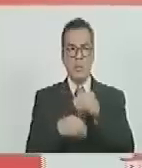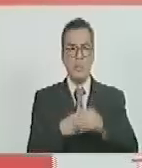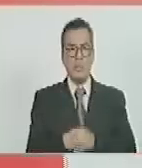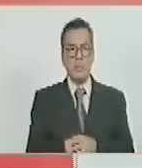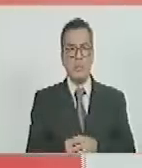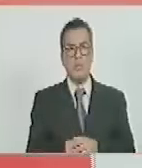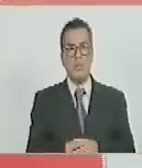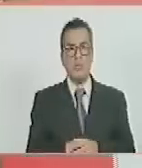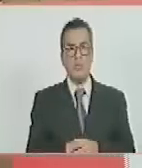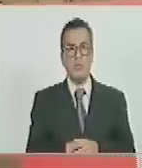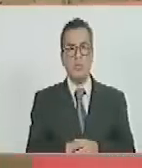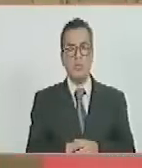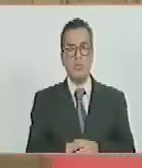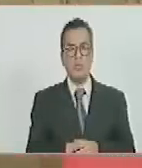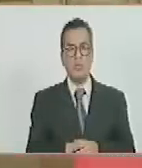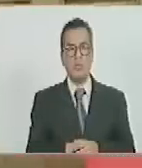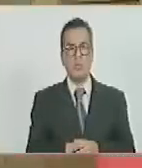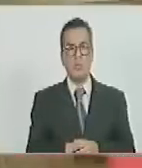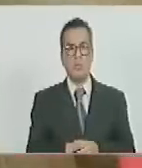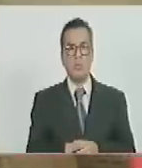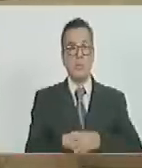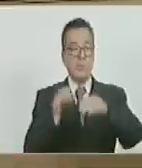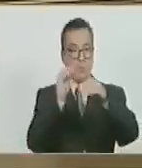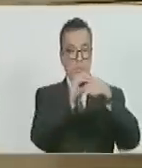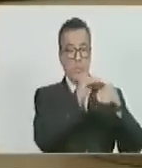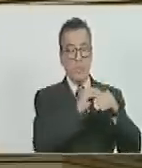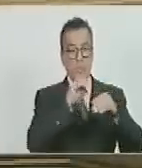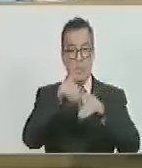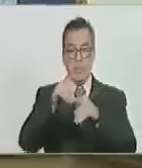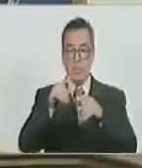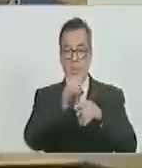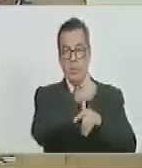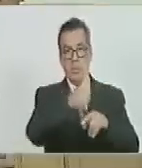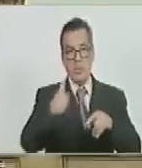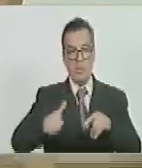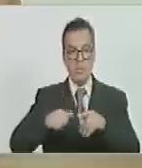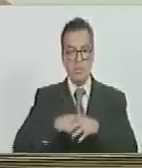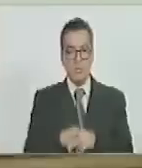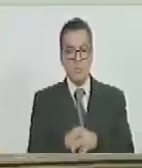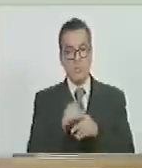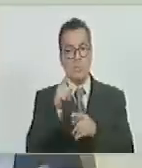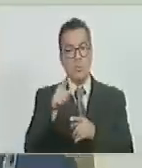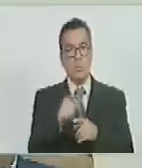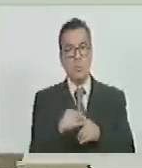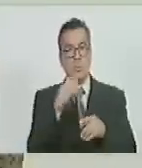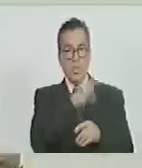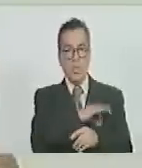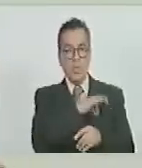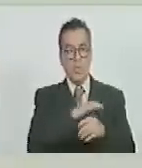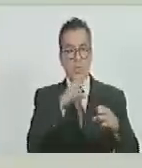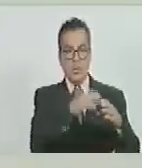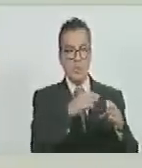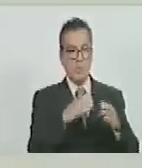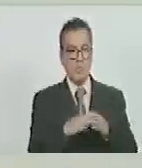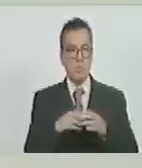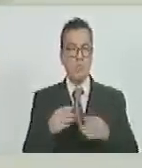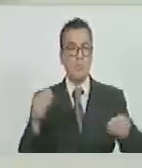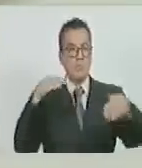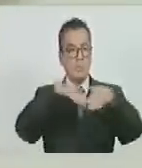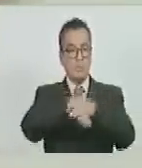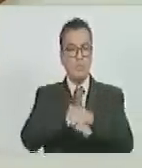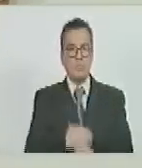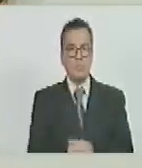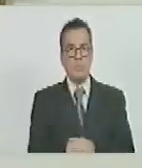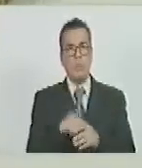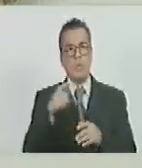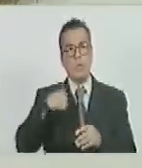se convoca postulaciones para la sociedad civil incorpore o